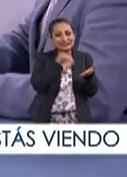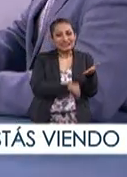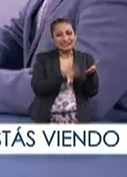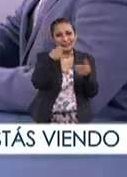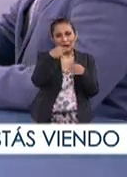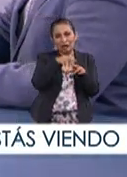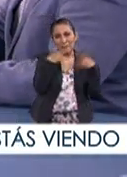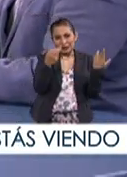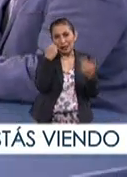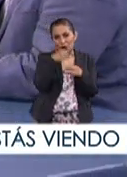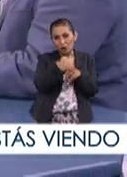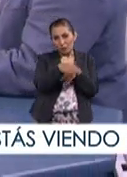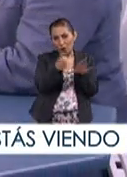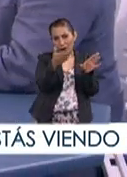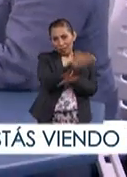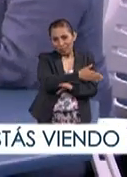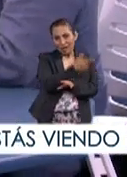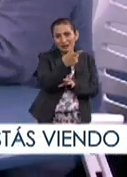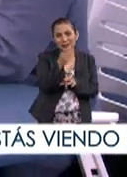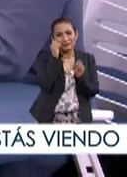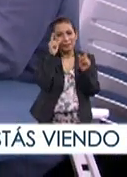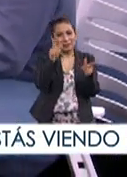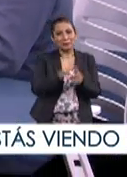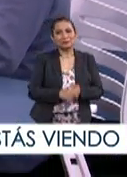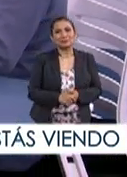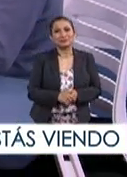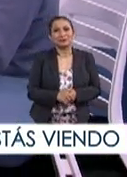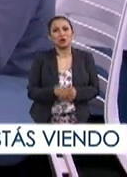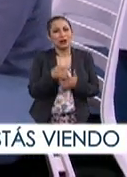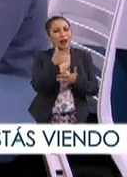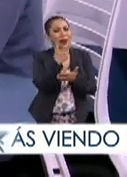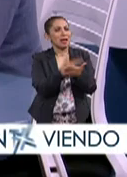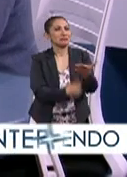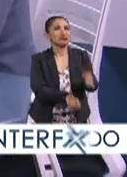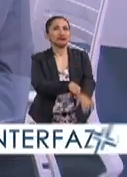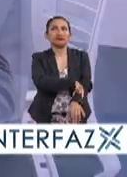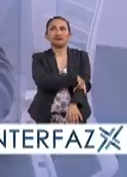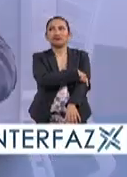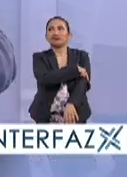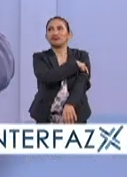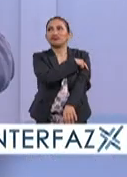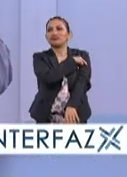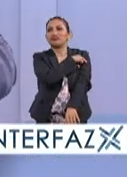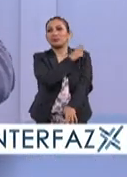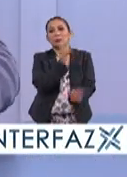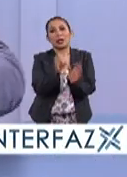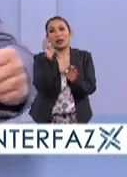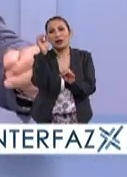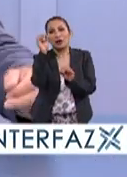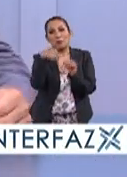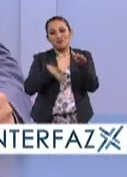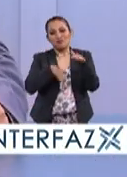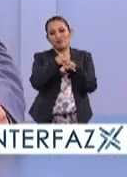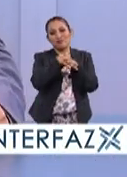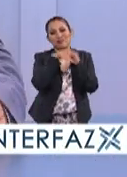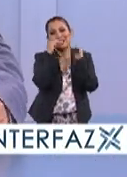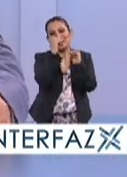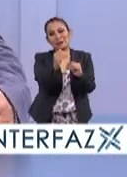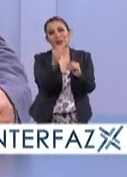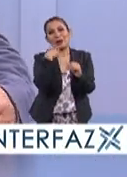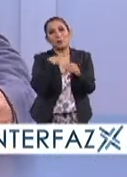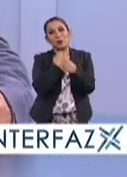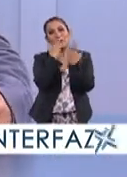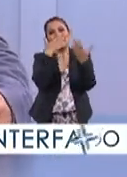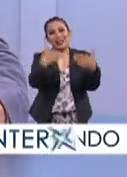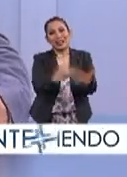este número y que admira y cree que vale la pena? Es una lista tan larga porque nos pusimos un tope ahí de